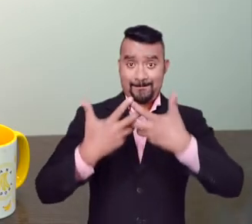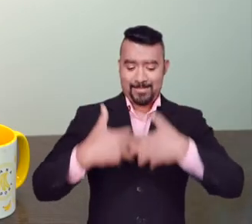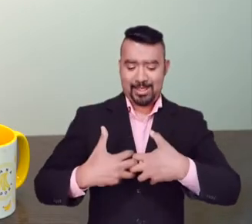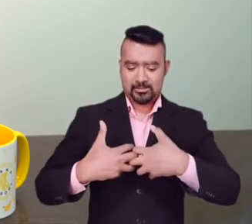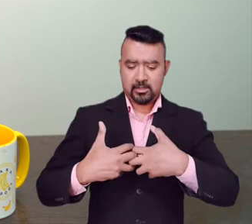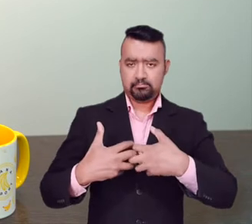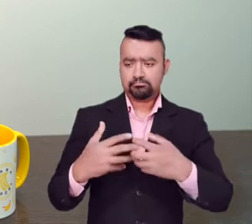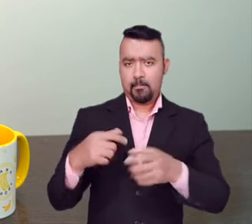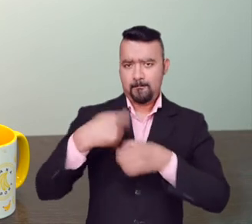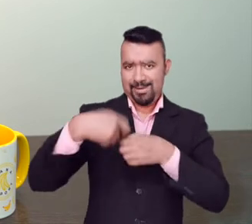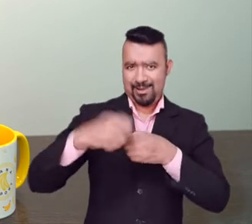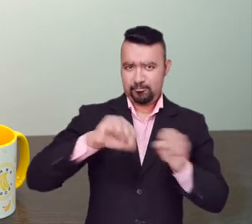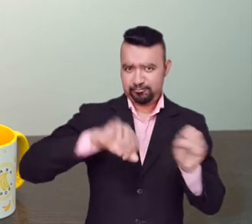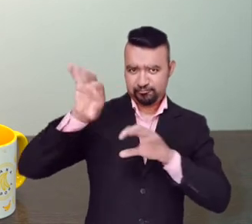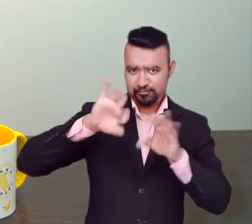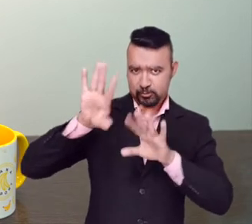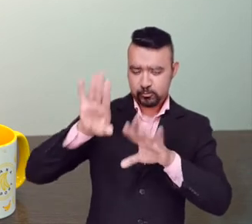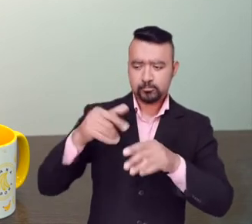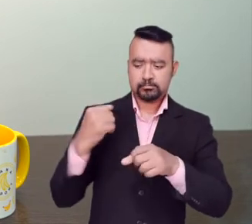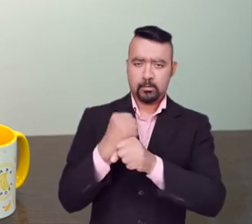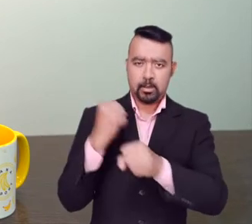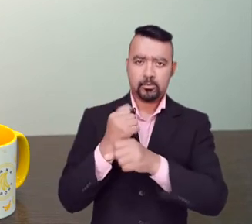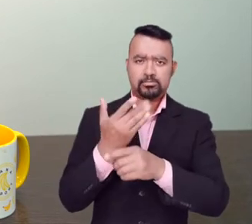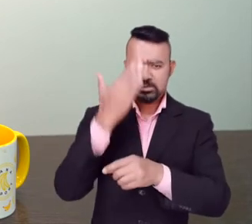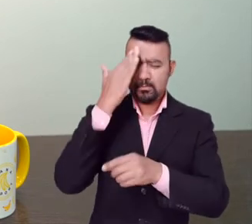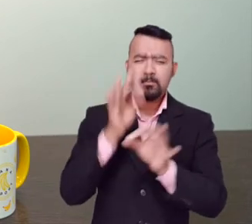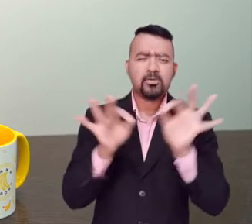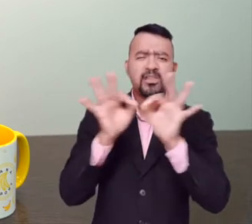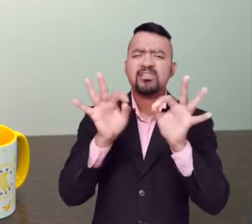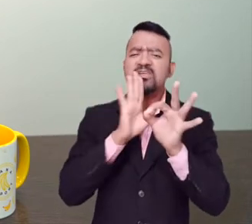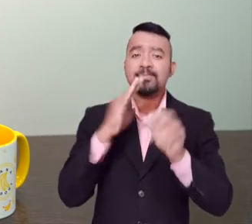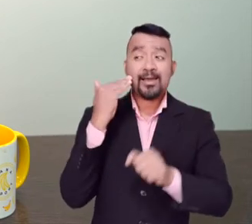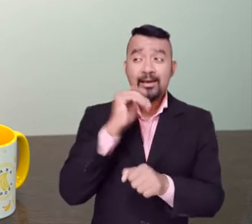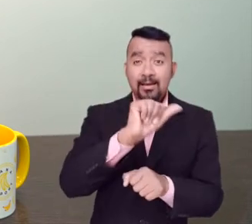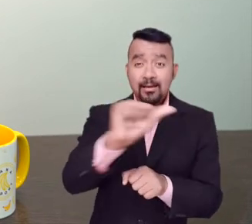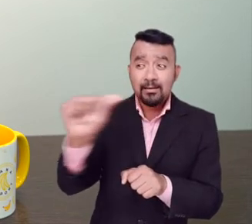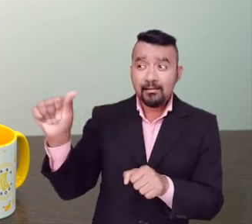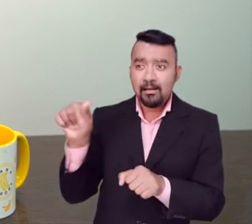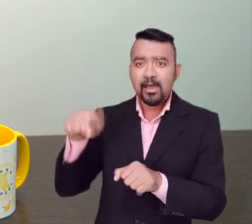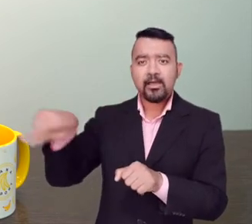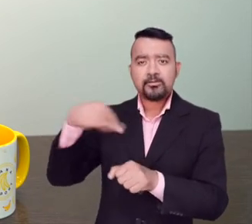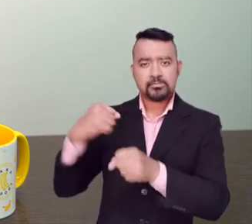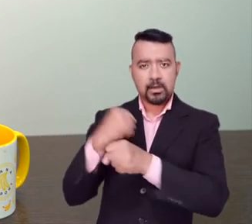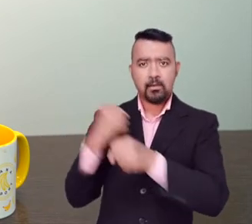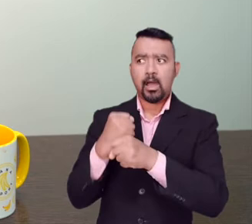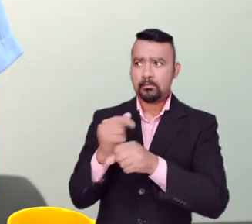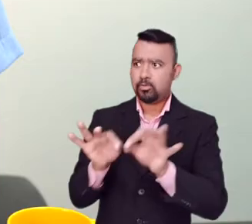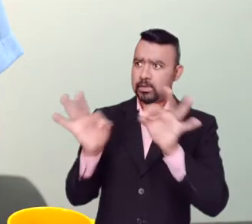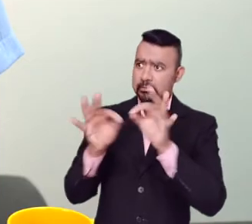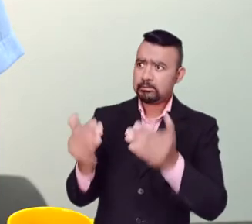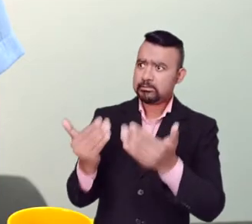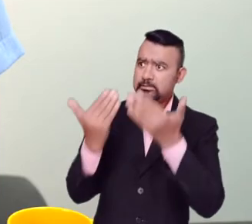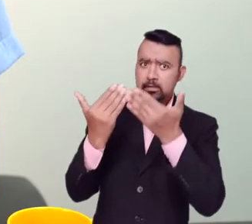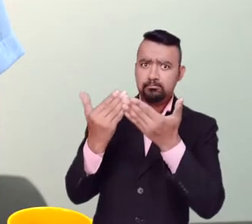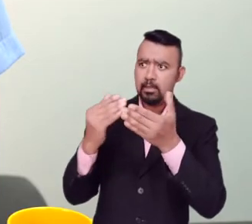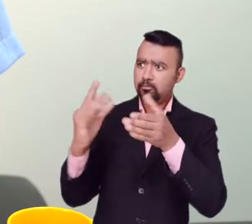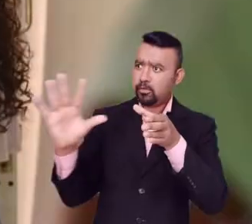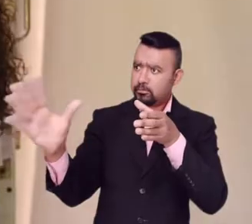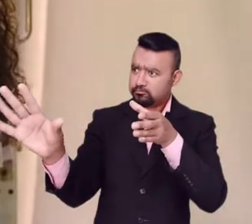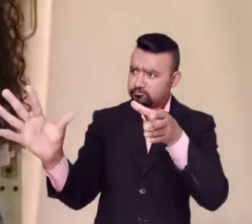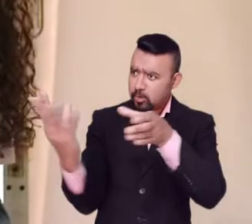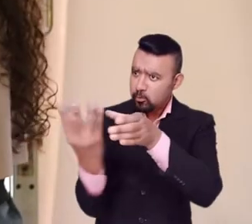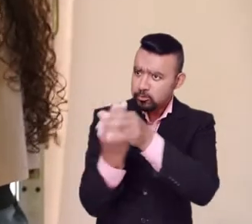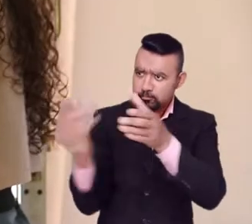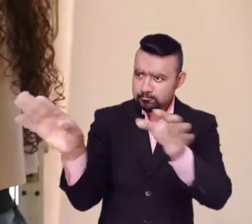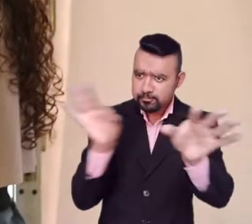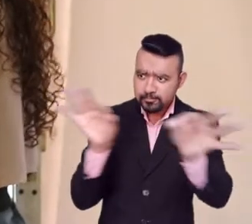Banaxpor estamos convencidos del rol de la mujer y su papel fundamental en la sociedad y en el agro colombiano. Es por eso que venimos